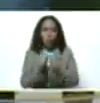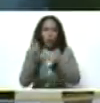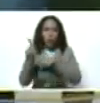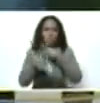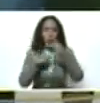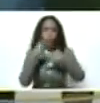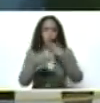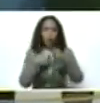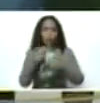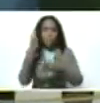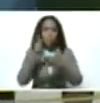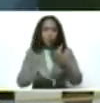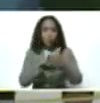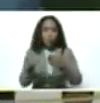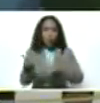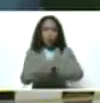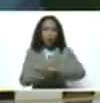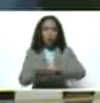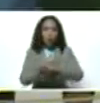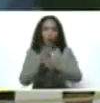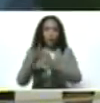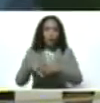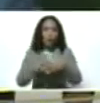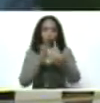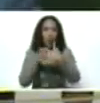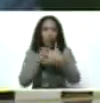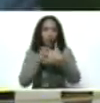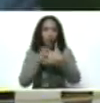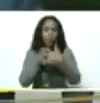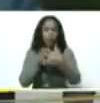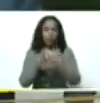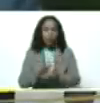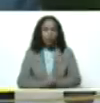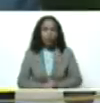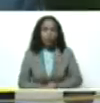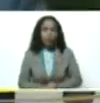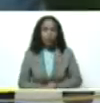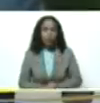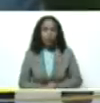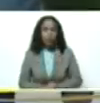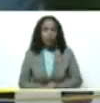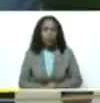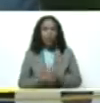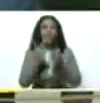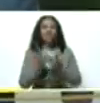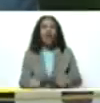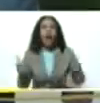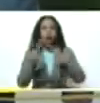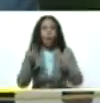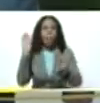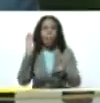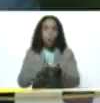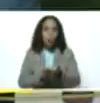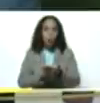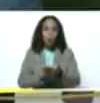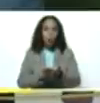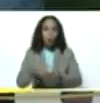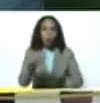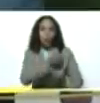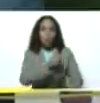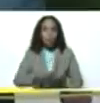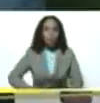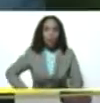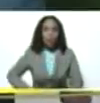política errática del gobierno de los Estados Unidos de Norteamérica. Valiente posición del